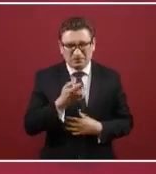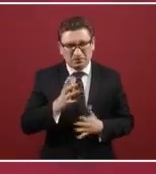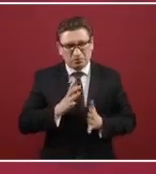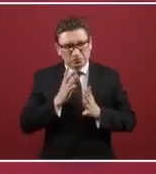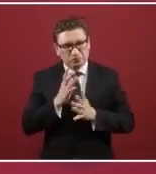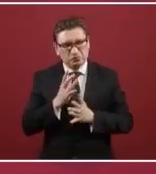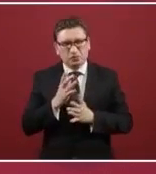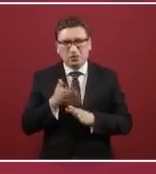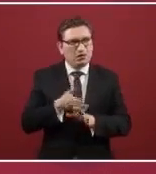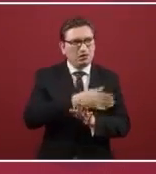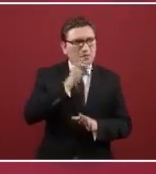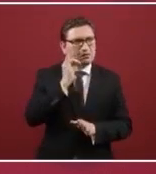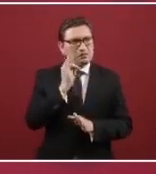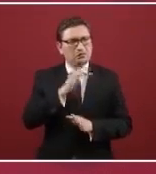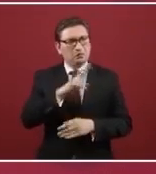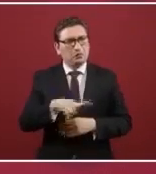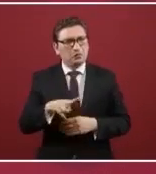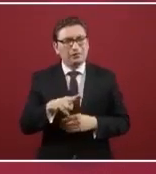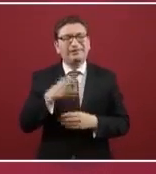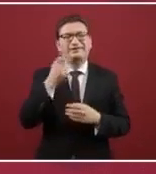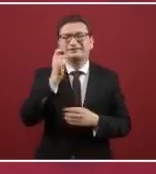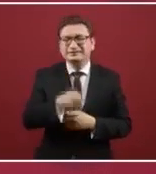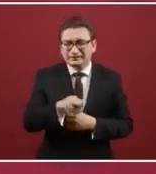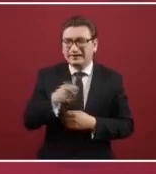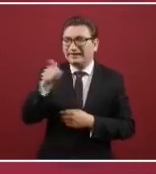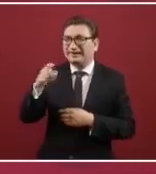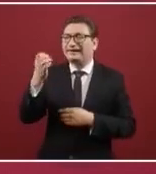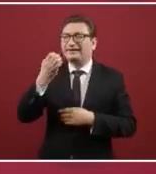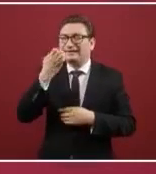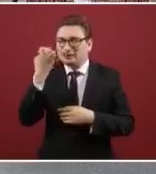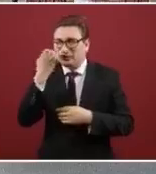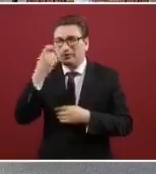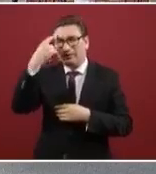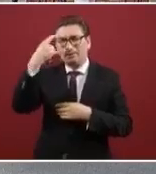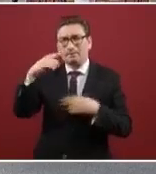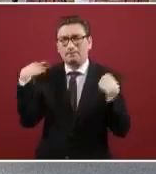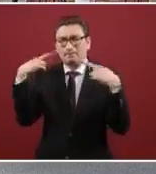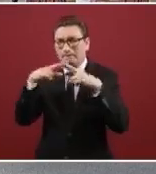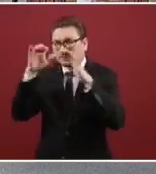Entonces querían eliminar las normales. Entonces no va a haber